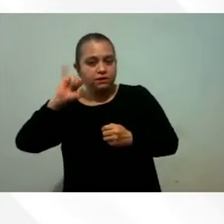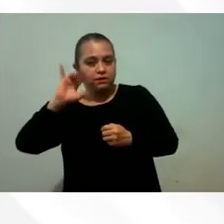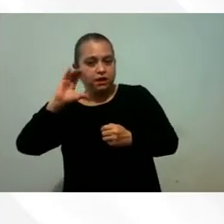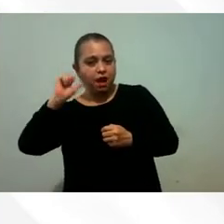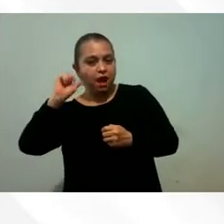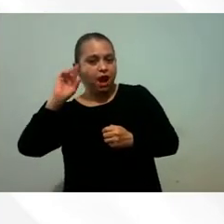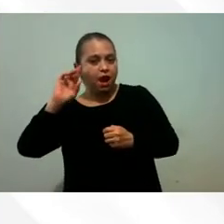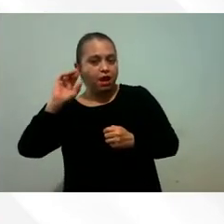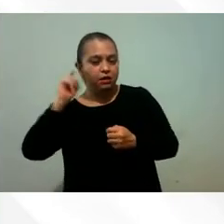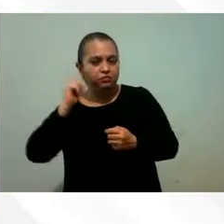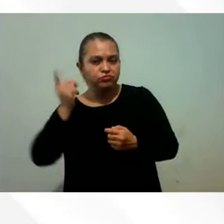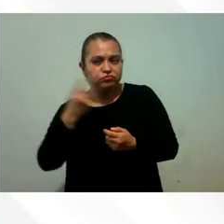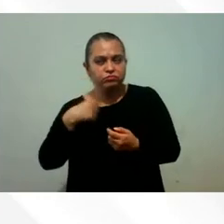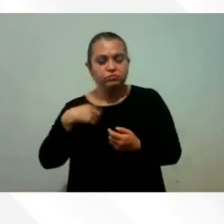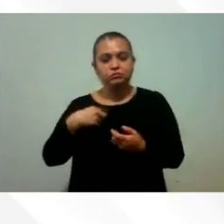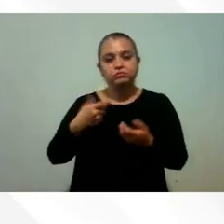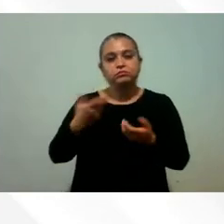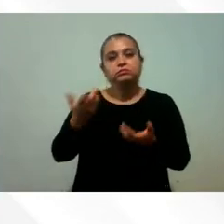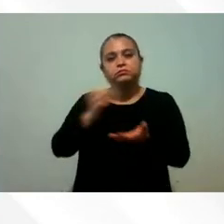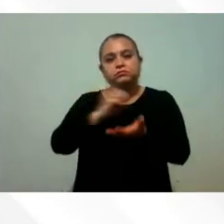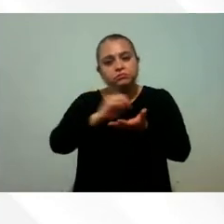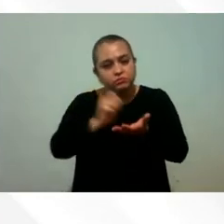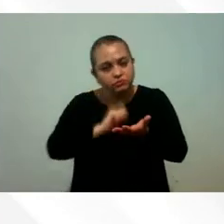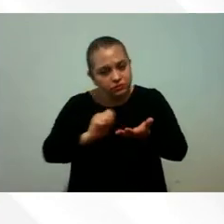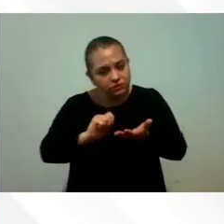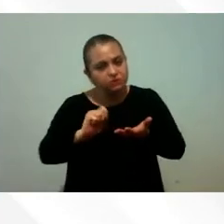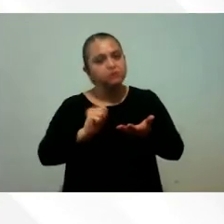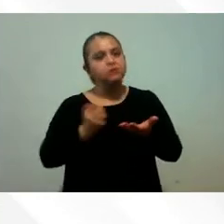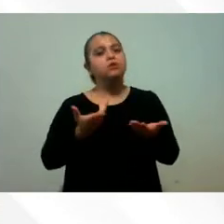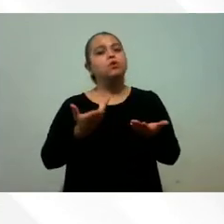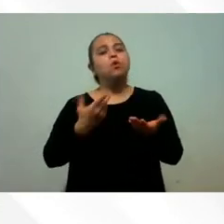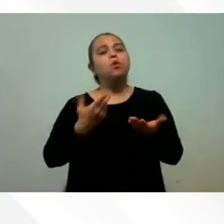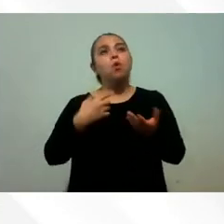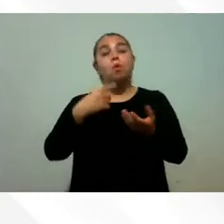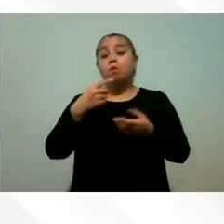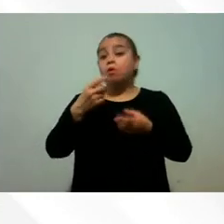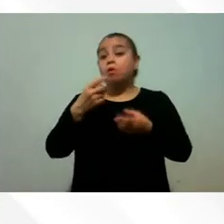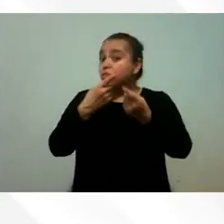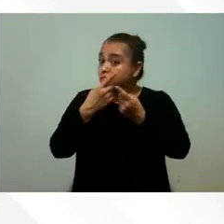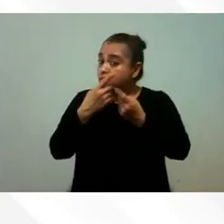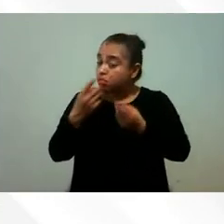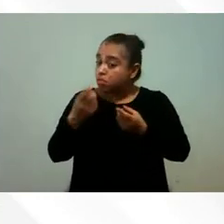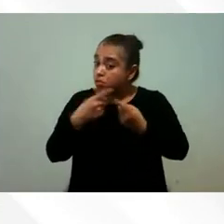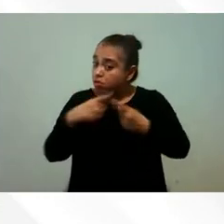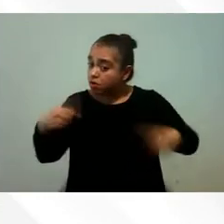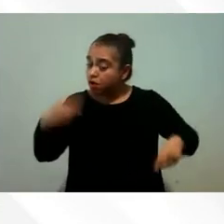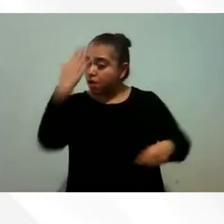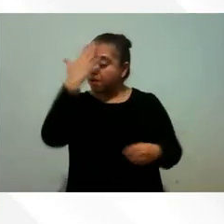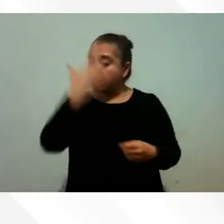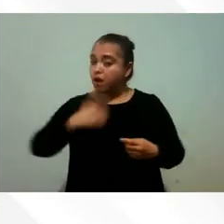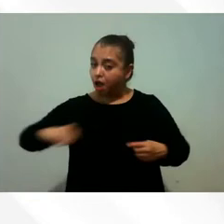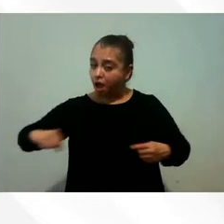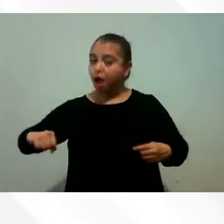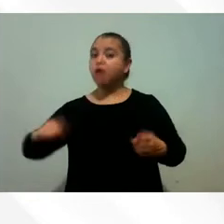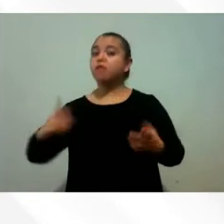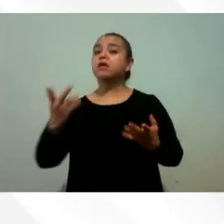¿no? Por un lado hay que desarrollar habilidades socioemocionales, cuidar el vínculo afectivo,